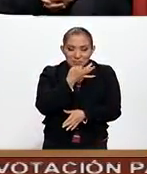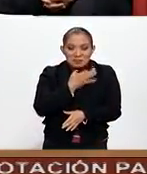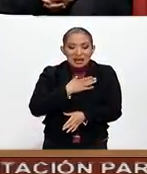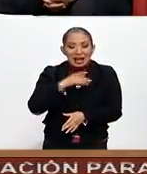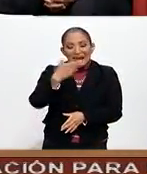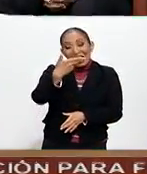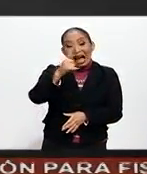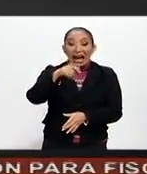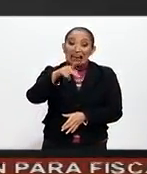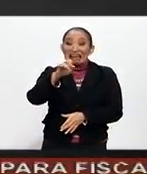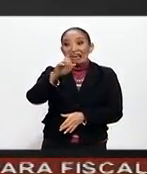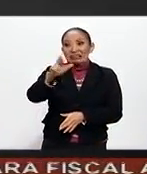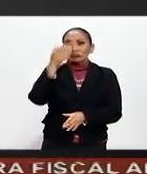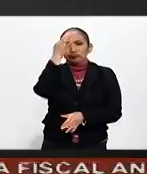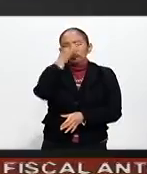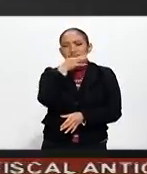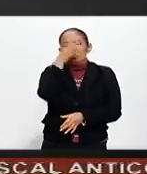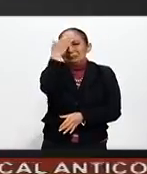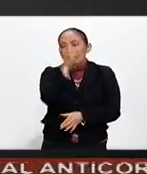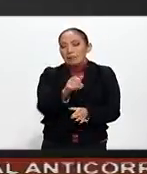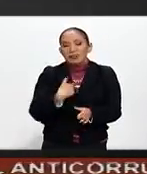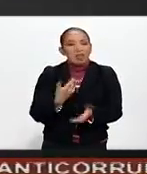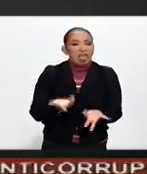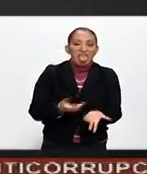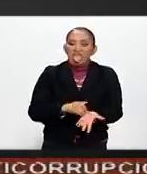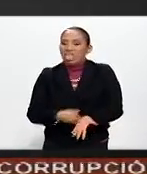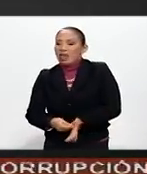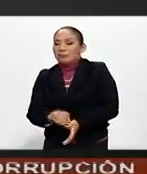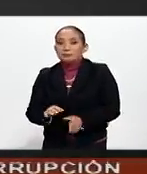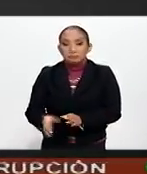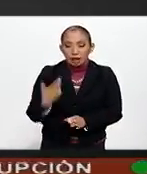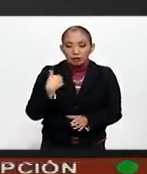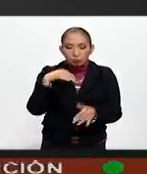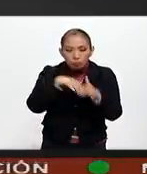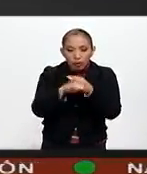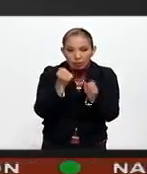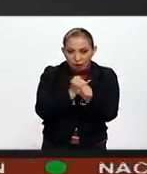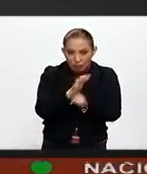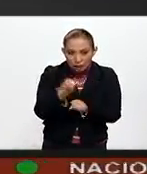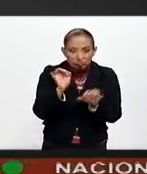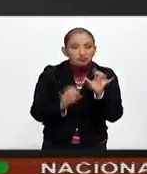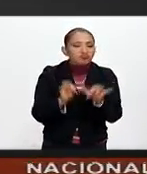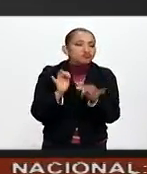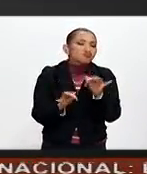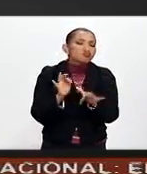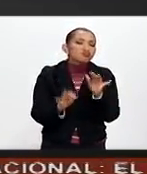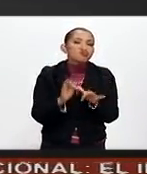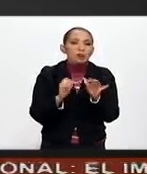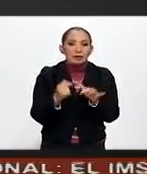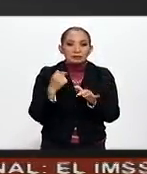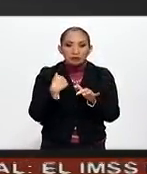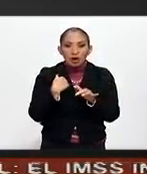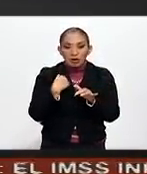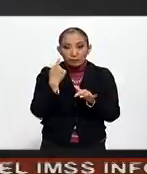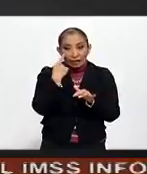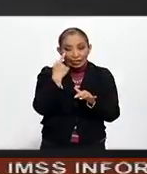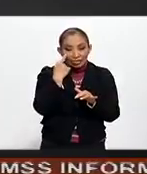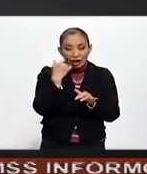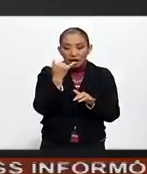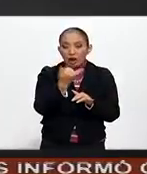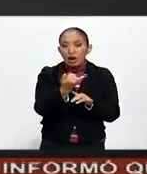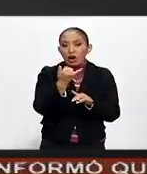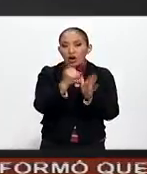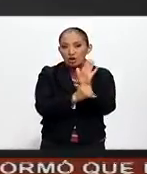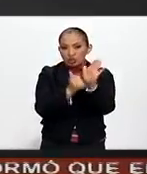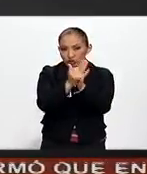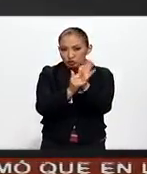que estaba preparando esta información y entonces pues te metes a buscar información y entonces yo me puse, fíjate, en YouTube a ver